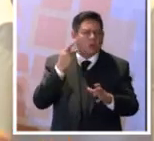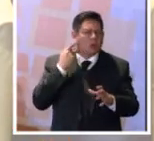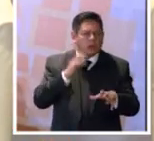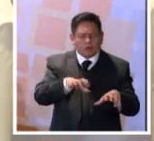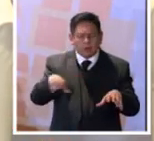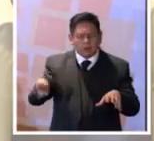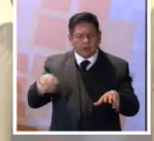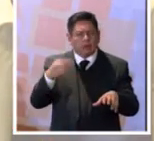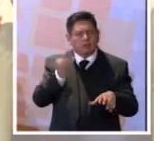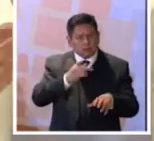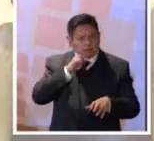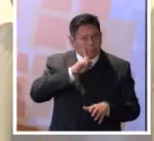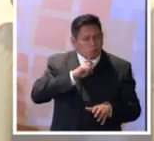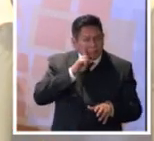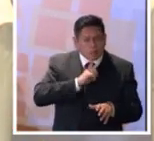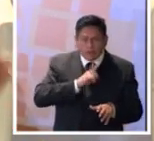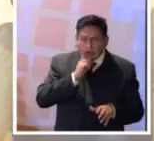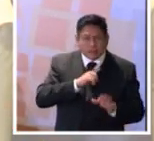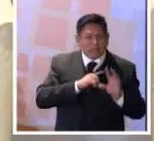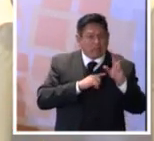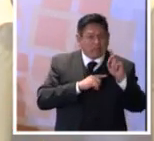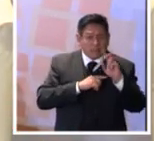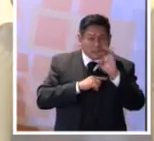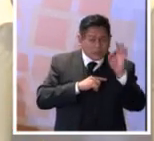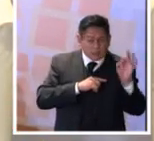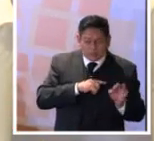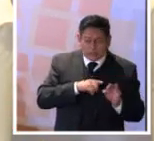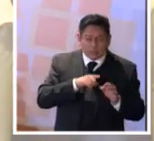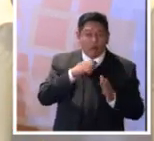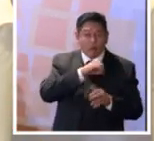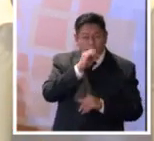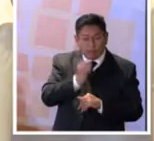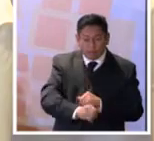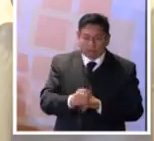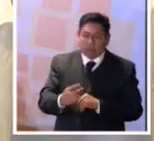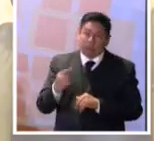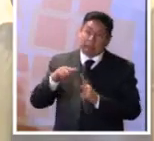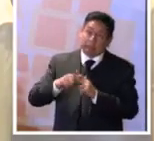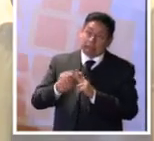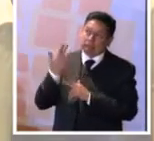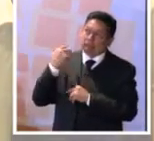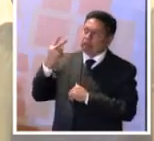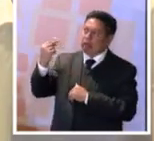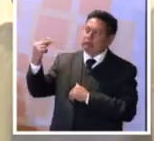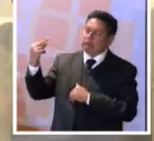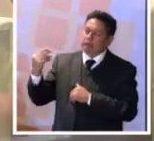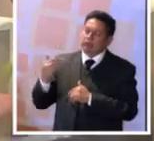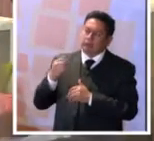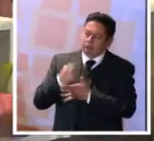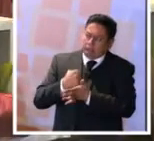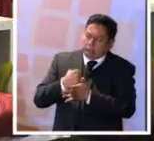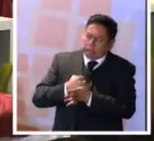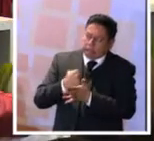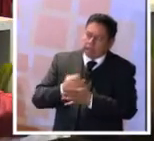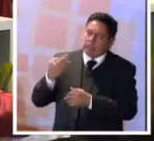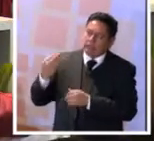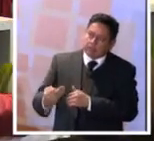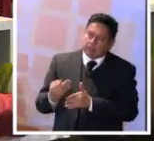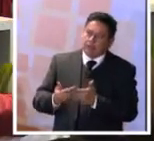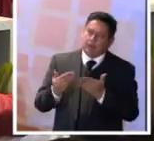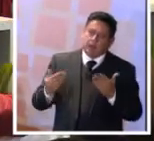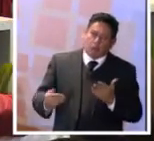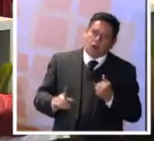¿sí? Así que bueno, ahora se nos viene una etapa nueva. Muchas gracias, Alejandra. Y es que